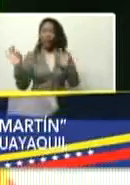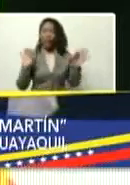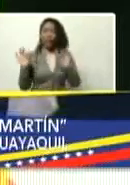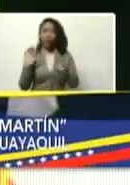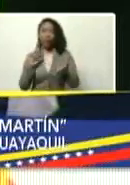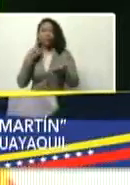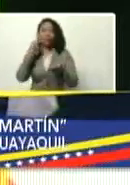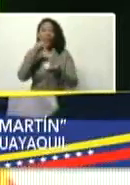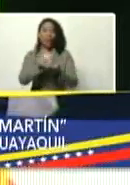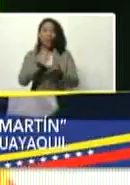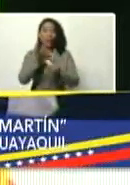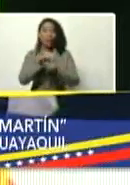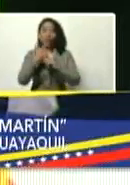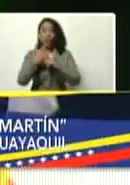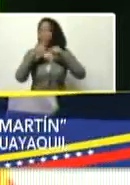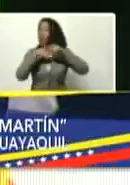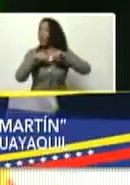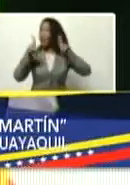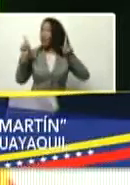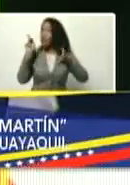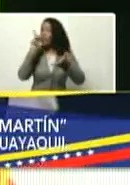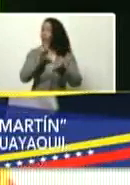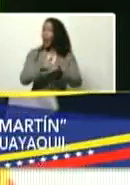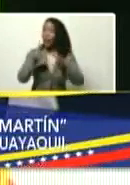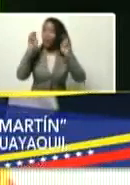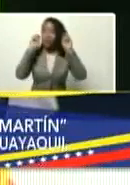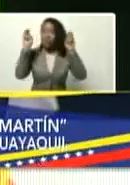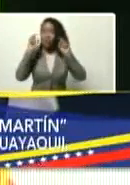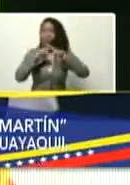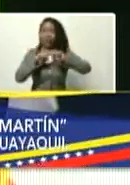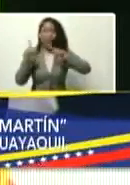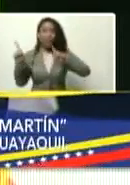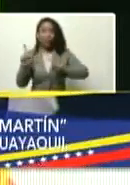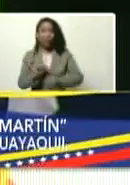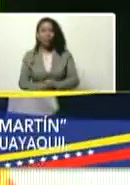llegaban en una situación distinta, llegaban en condiciones distintas.